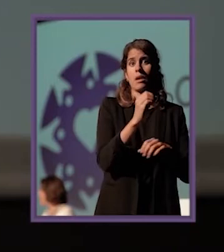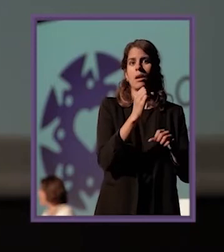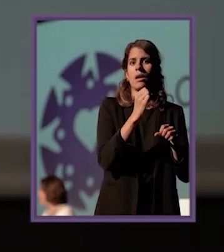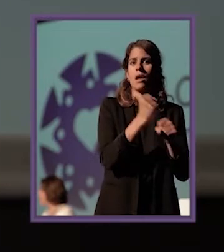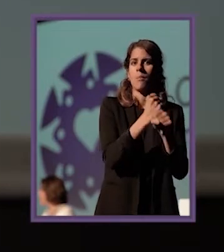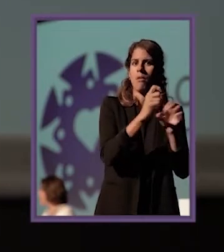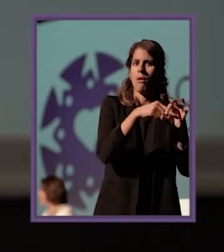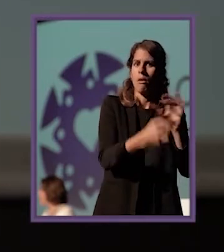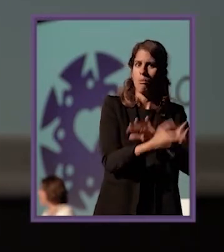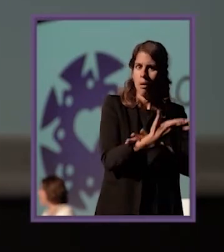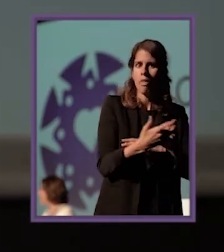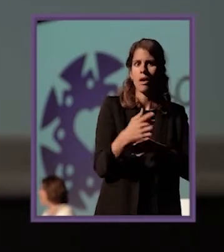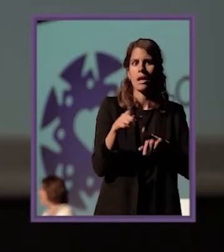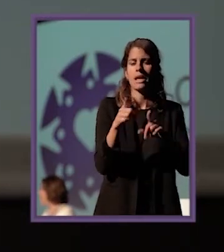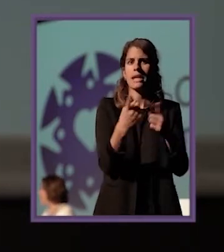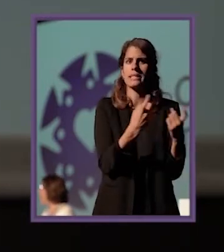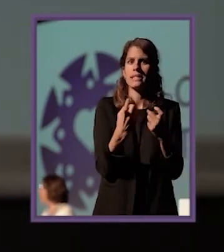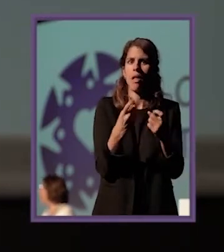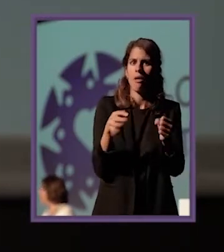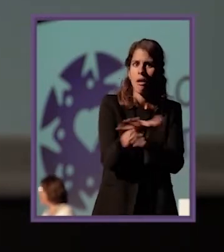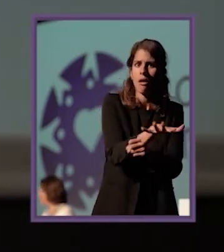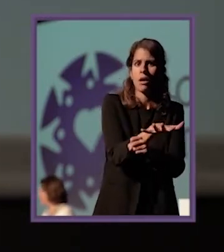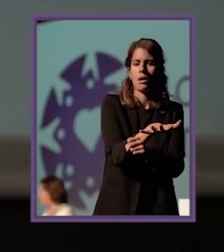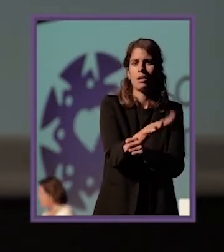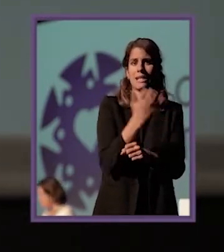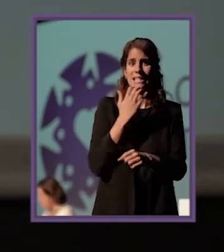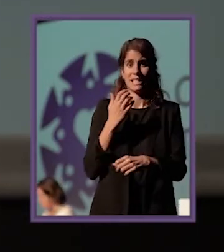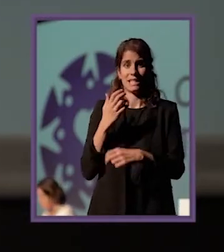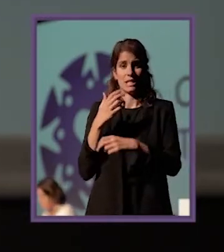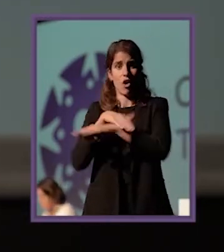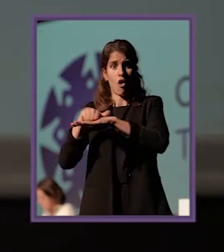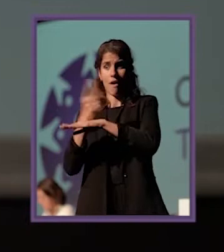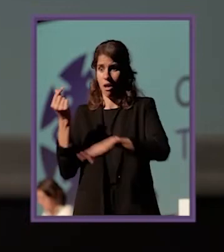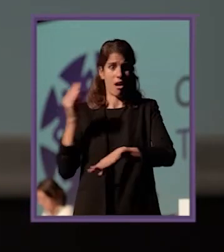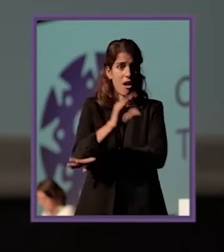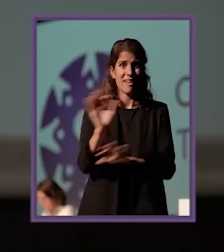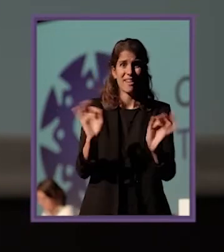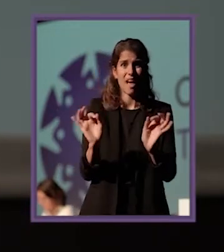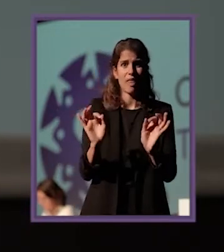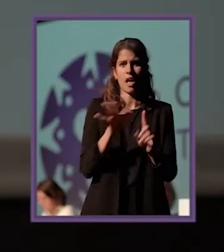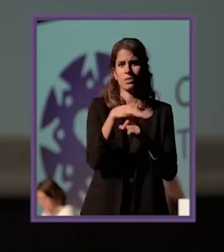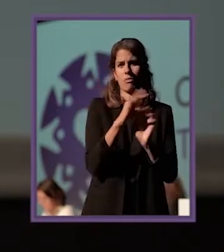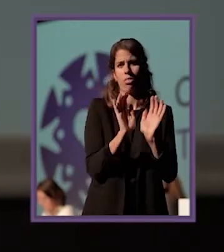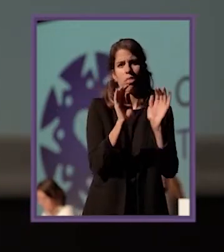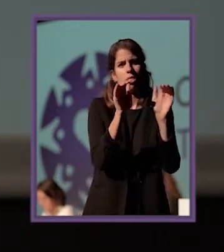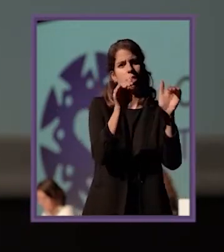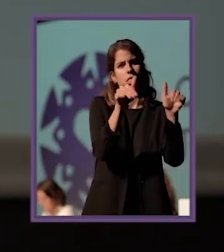cubrir necesidades, se precarice. Además, un sector en el que